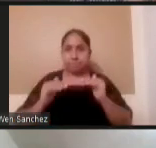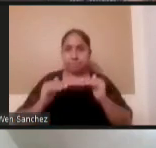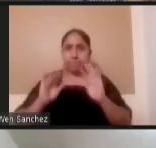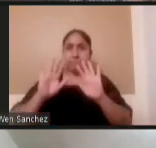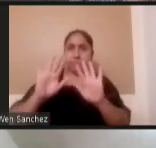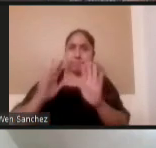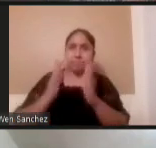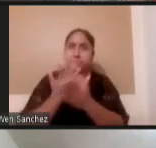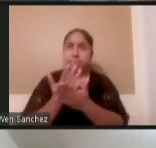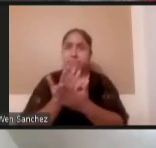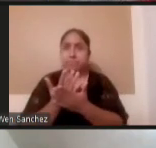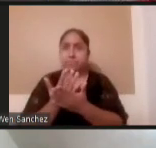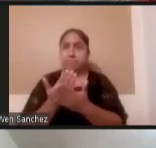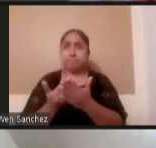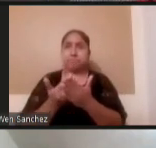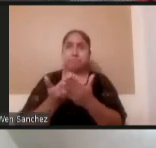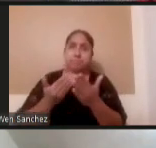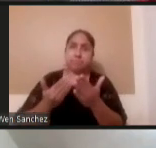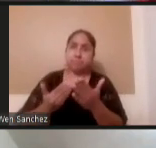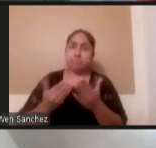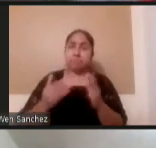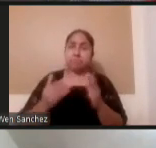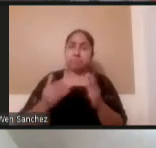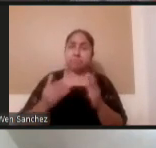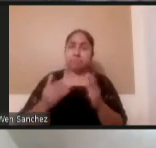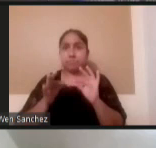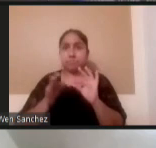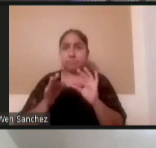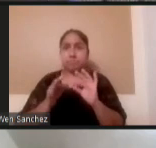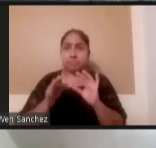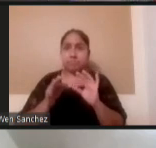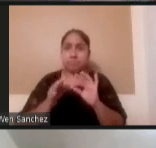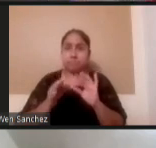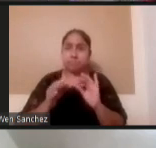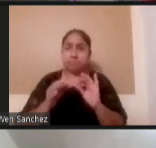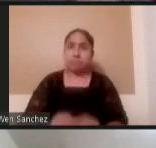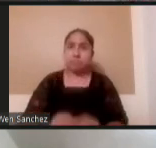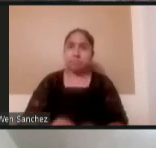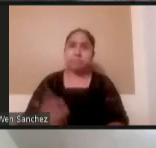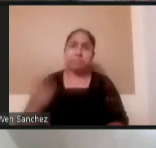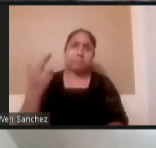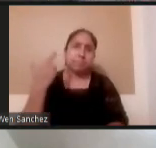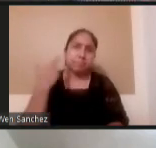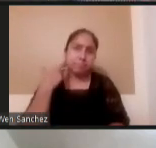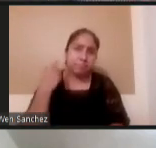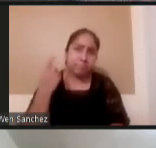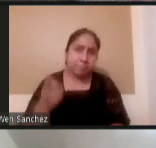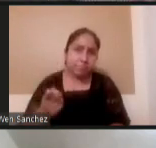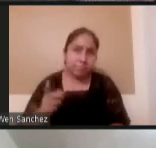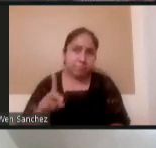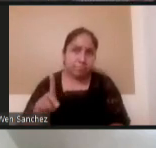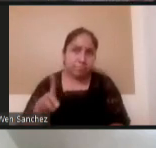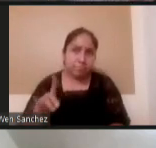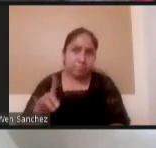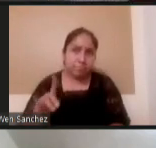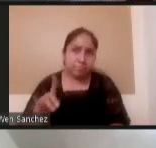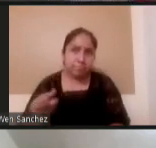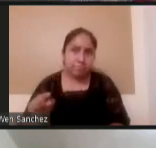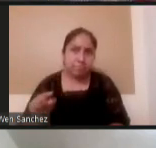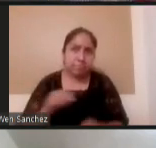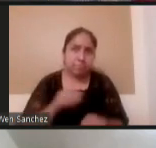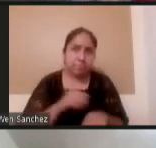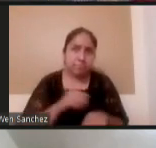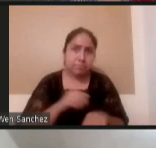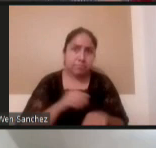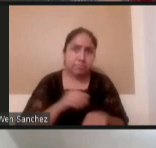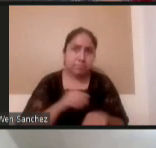día, y para clarificar y que conste en actas, regidor Díaz Monarres, en el punto 8 y en el punto